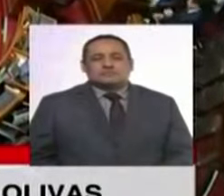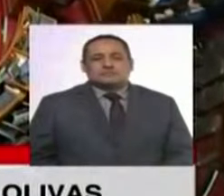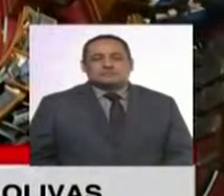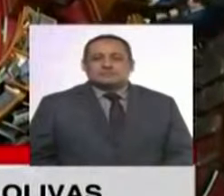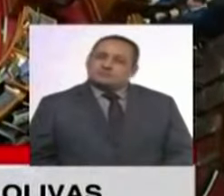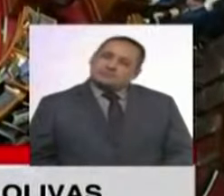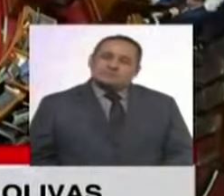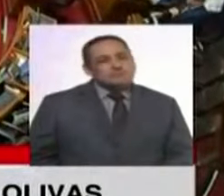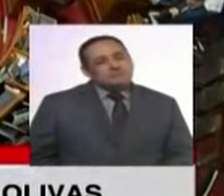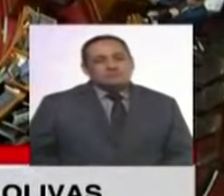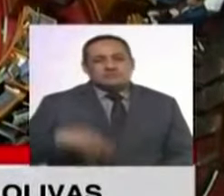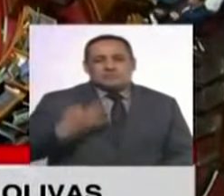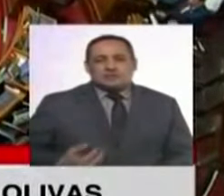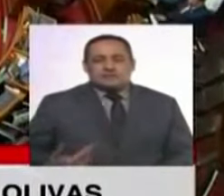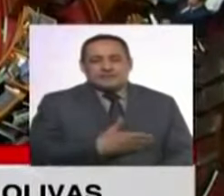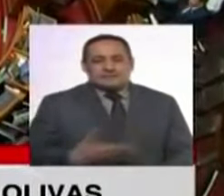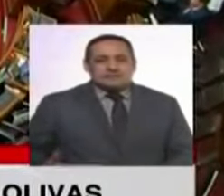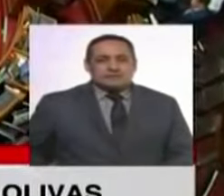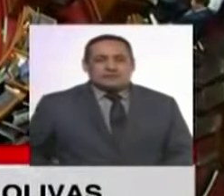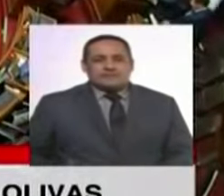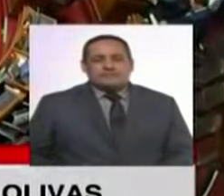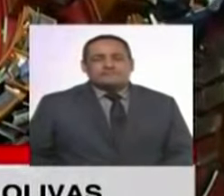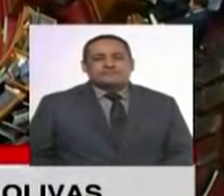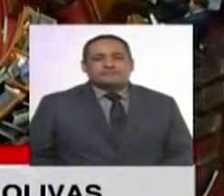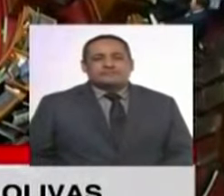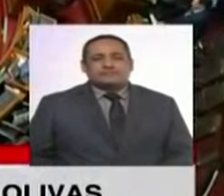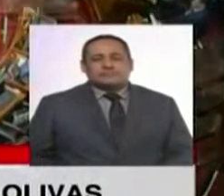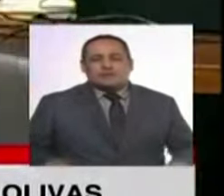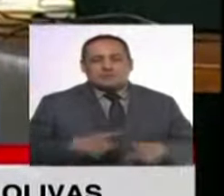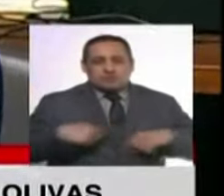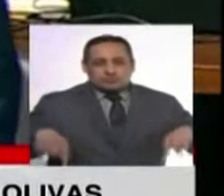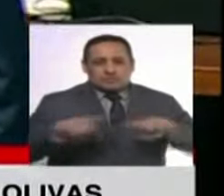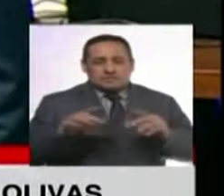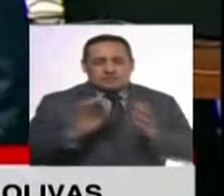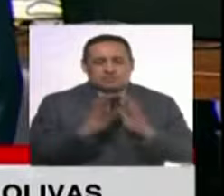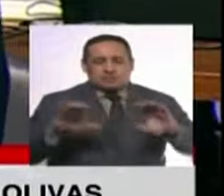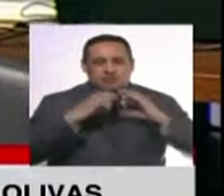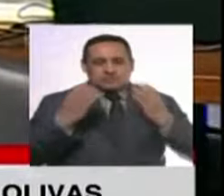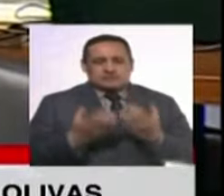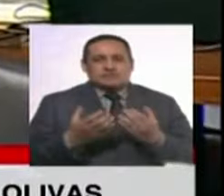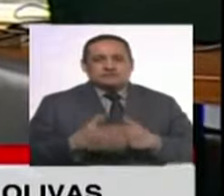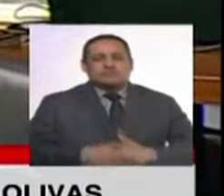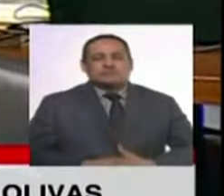señora presidenta colegas congresistas